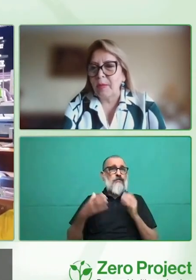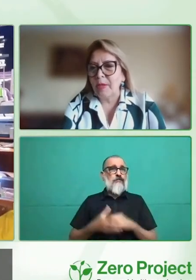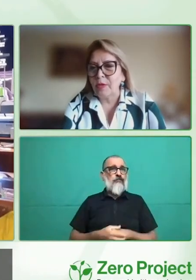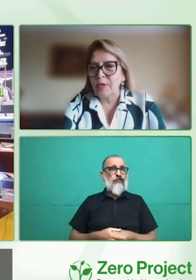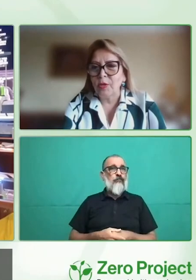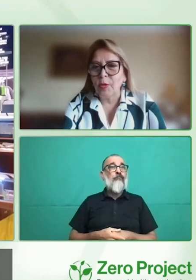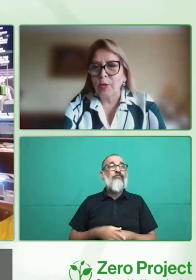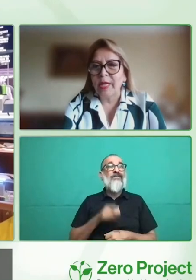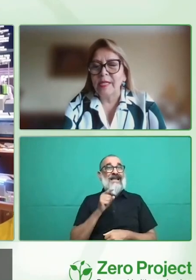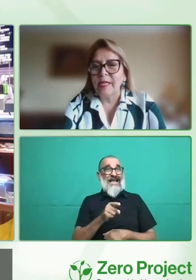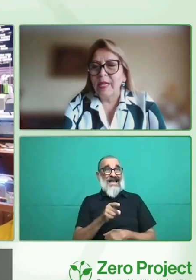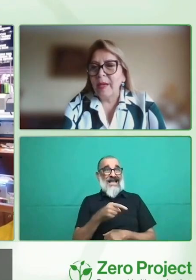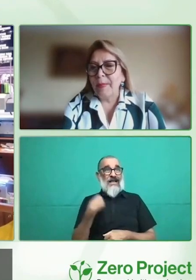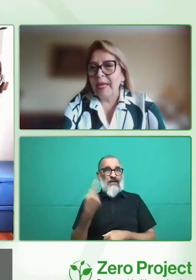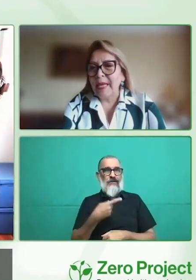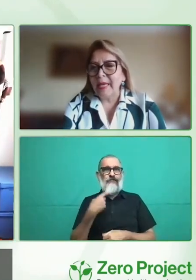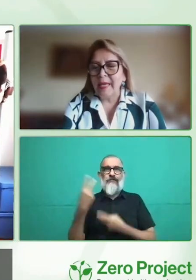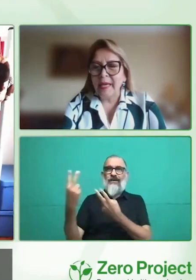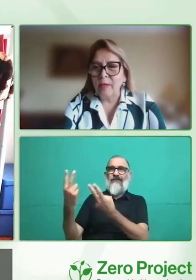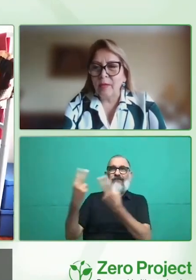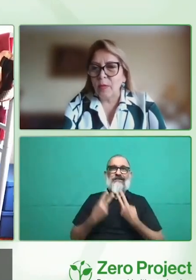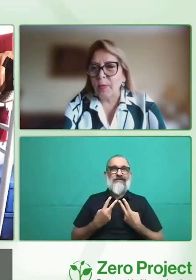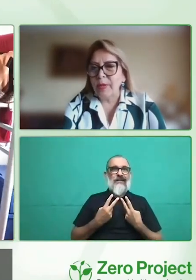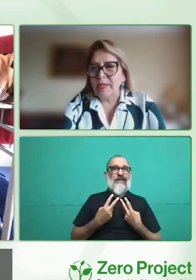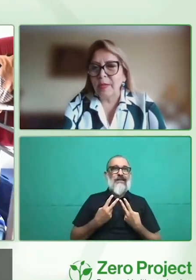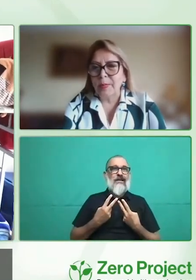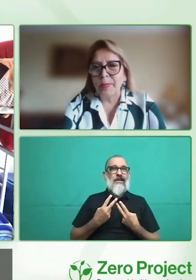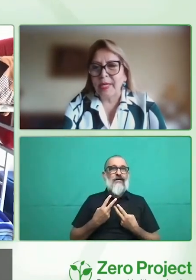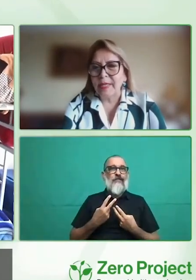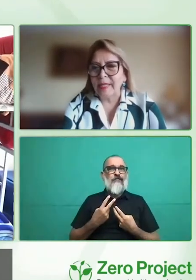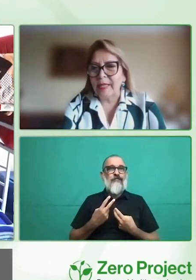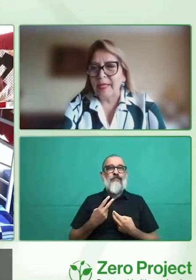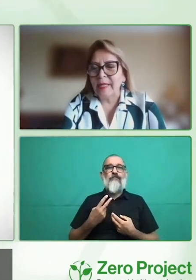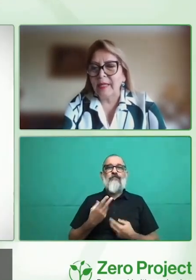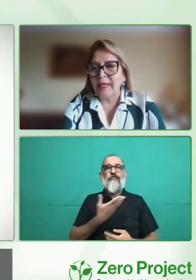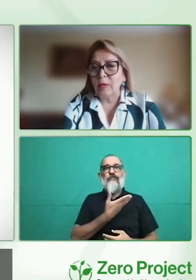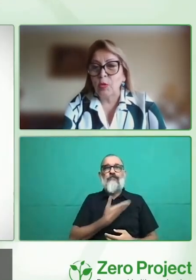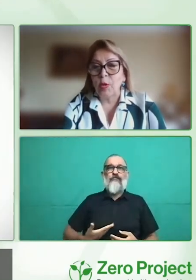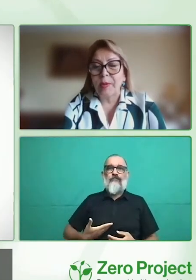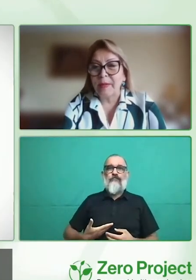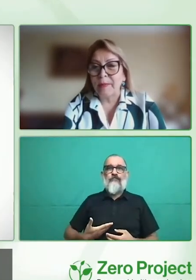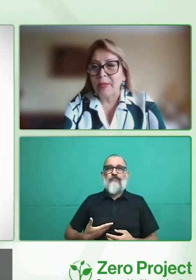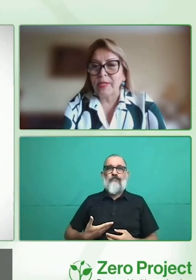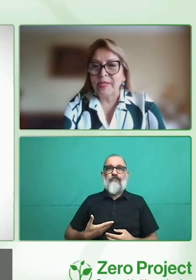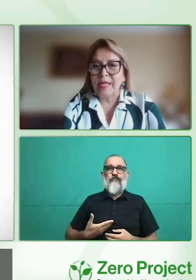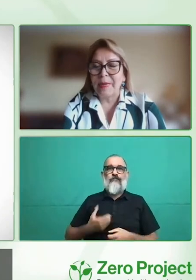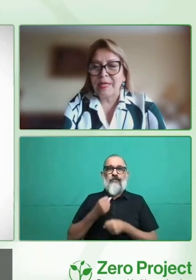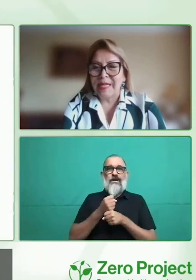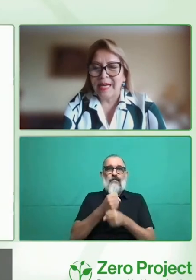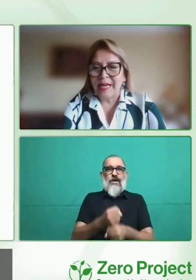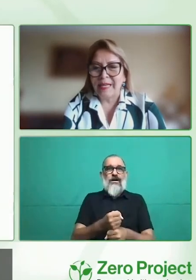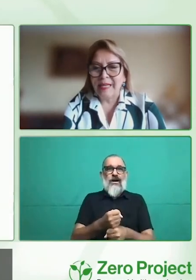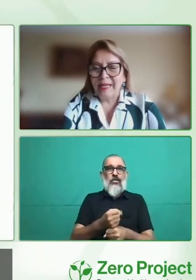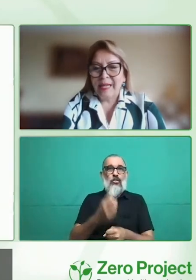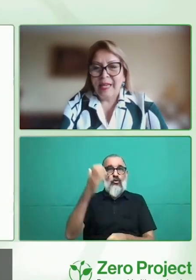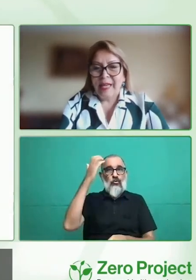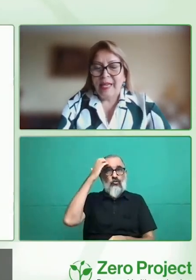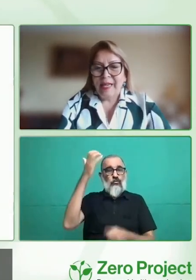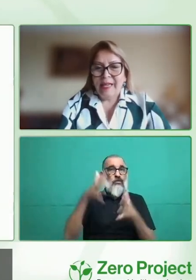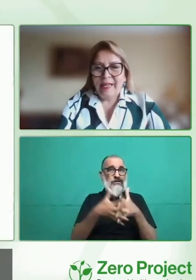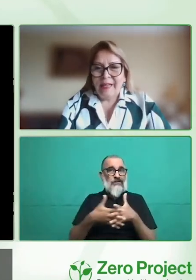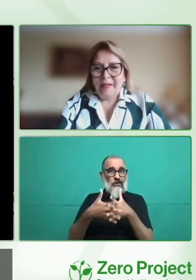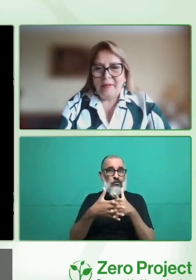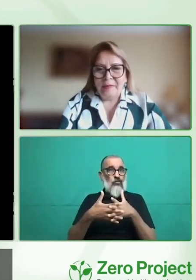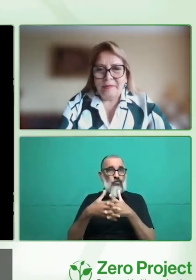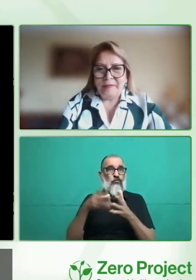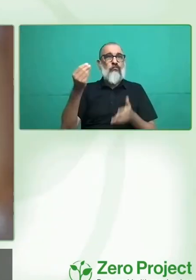semilla de 2.200 dólares para que un grupo de chicas pudieran tener su emprendimiento que se llama Llanta. Gobierno del